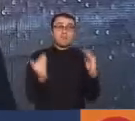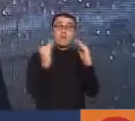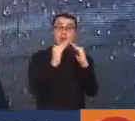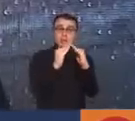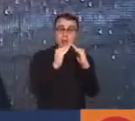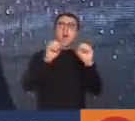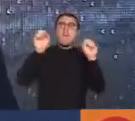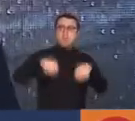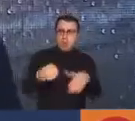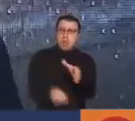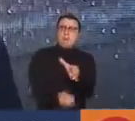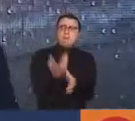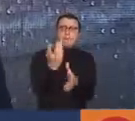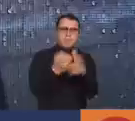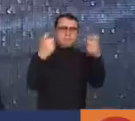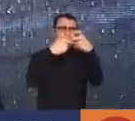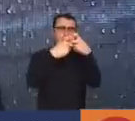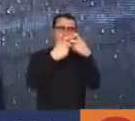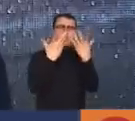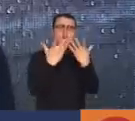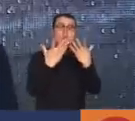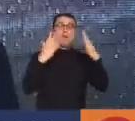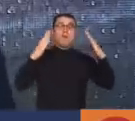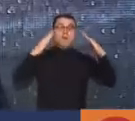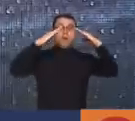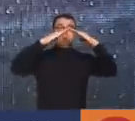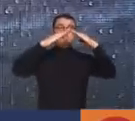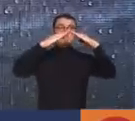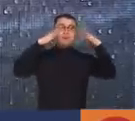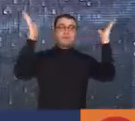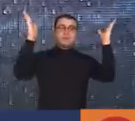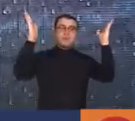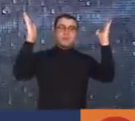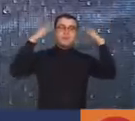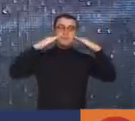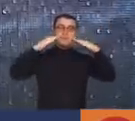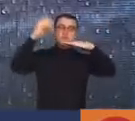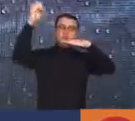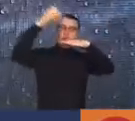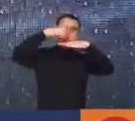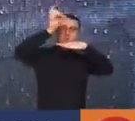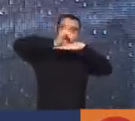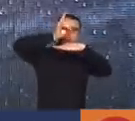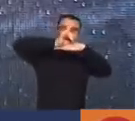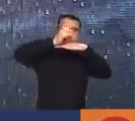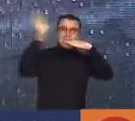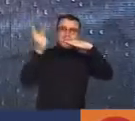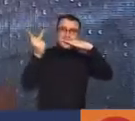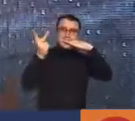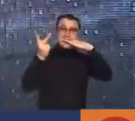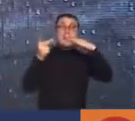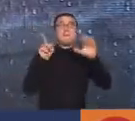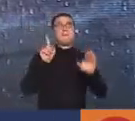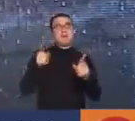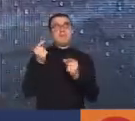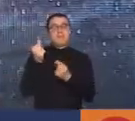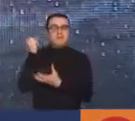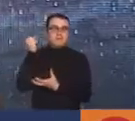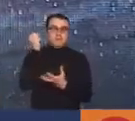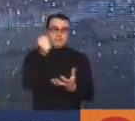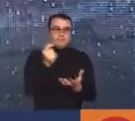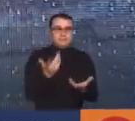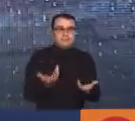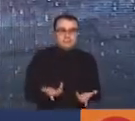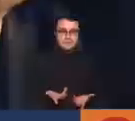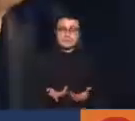energía eléctrica simplemente cambiando el techo por paneles solares, pero eso vale un billete. Entonces, si hay un crédito para hacer